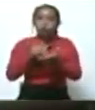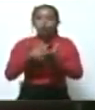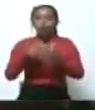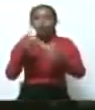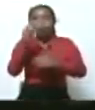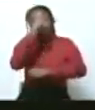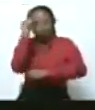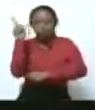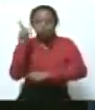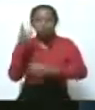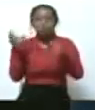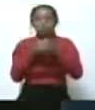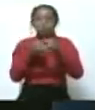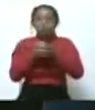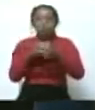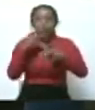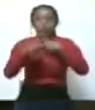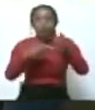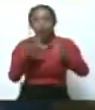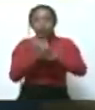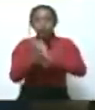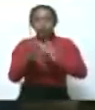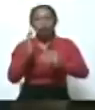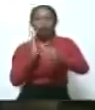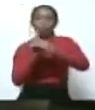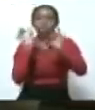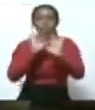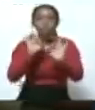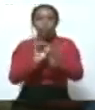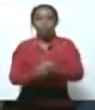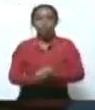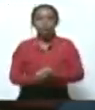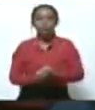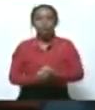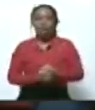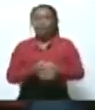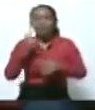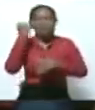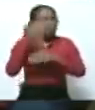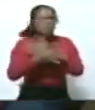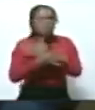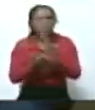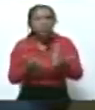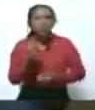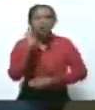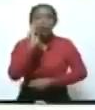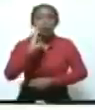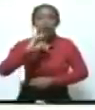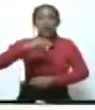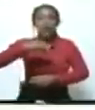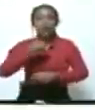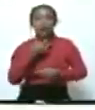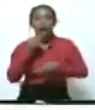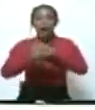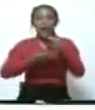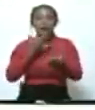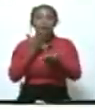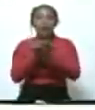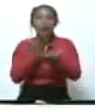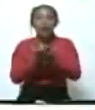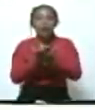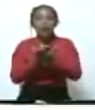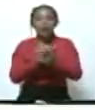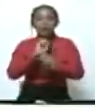tipo de restricciones, pues. ¿Cuál es la idea? Que las UVCH sean capaces de generar una propuesta por